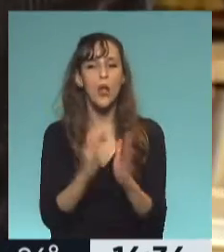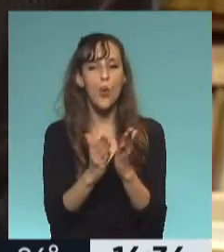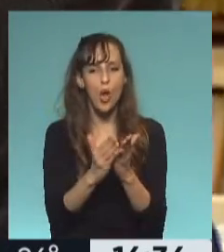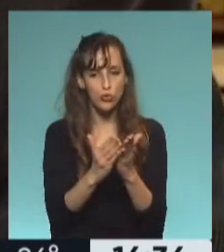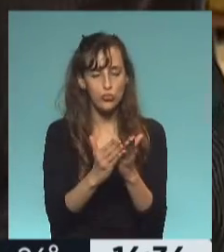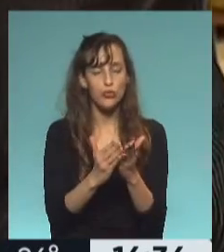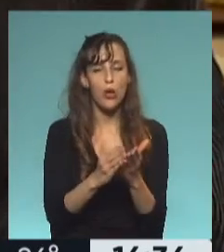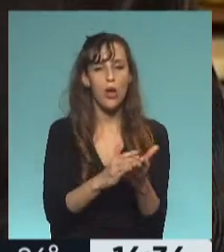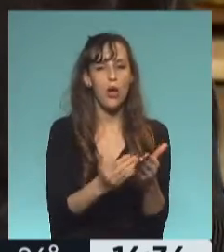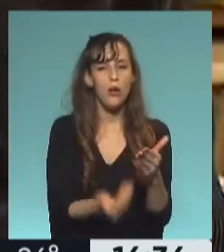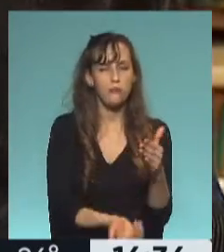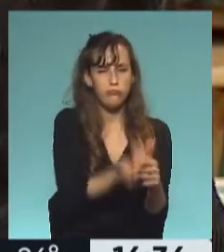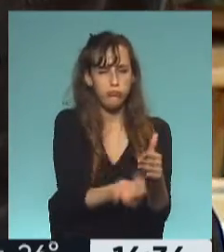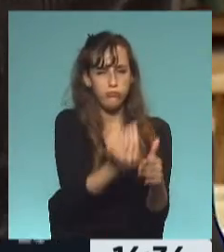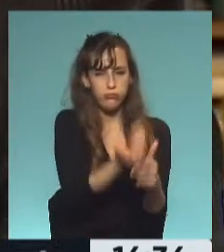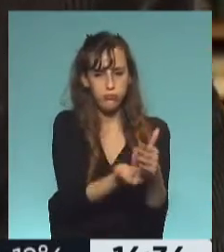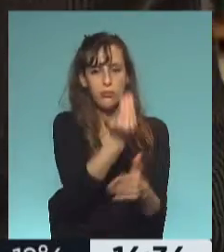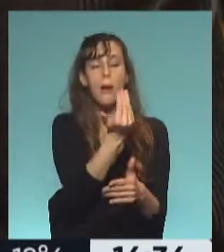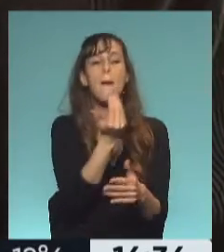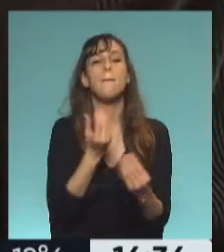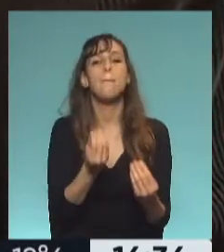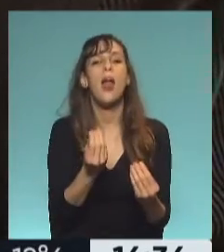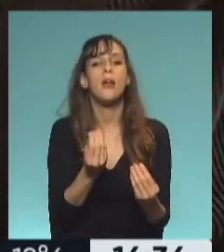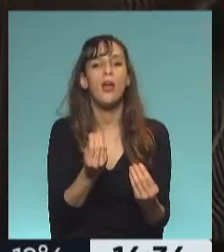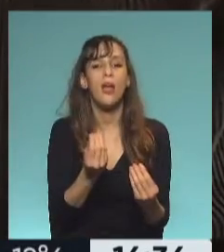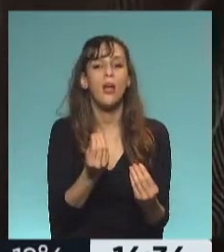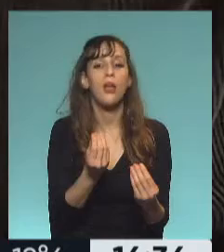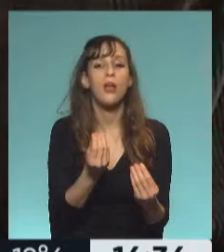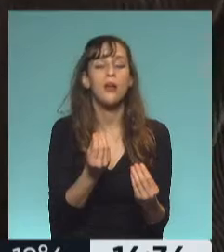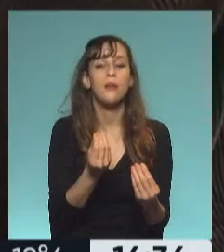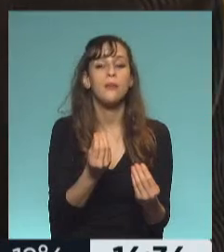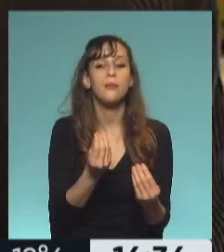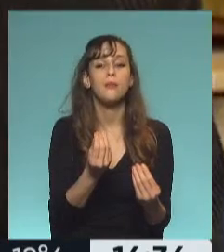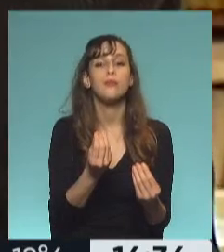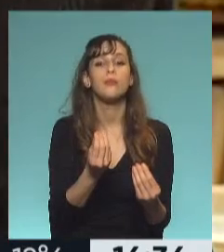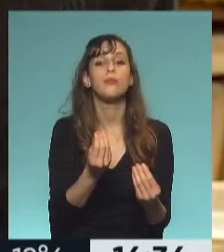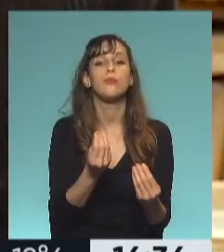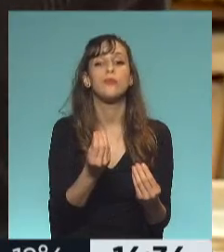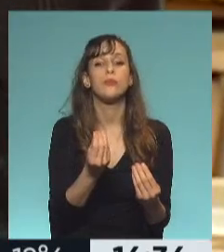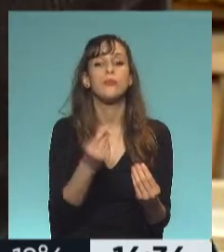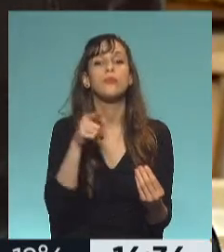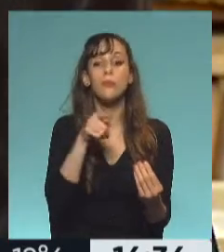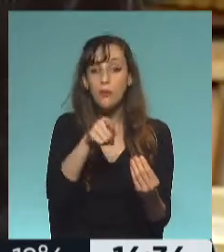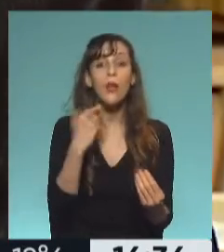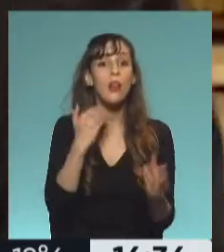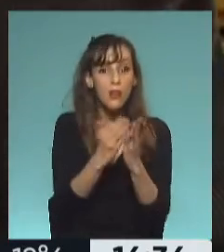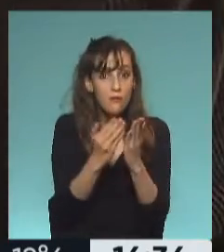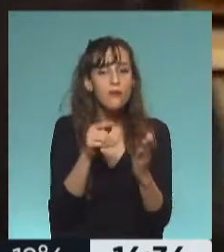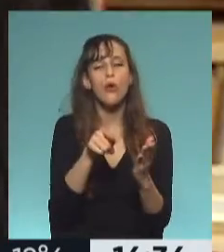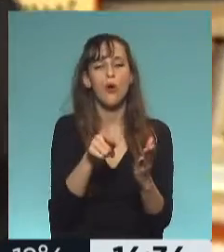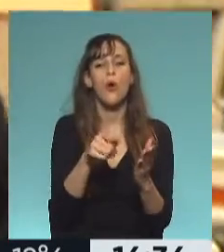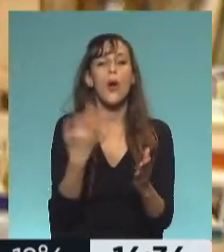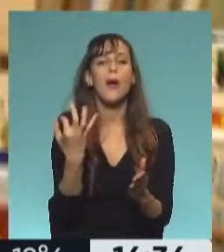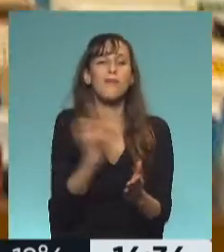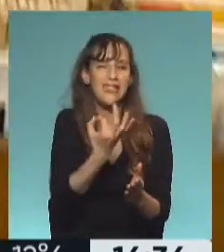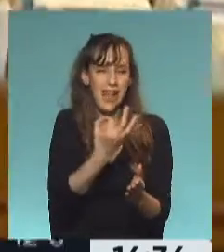cuánto, para manejos del general. Este ejemplar está hecho encuadernado en